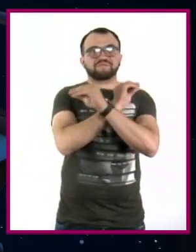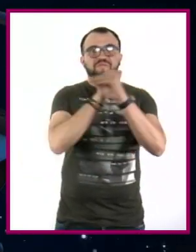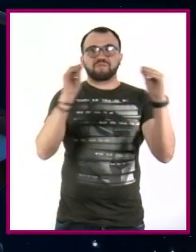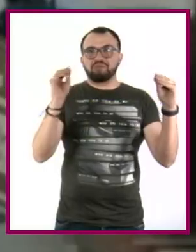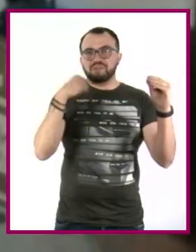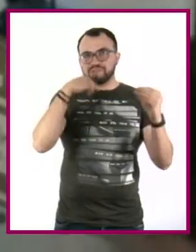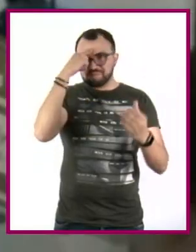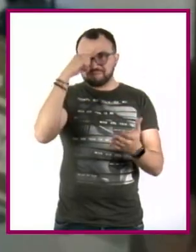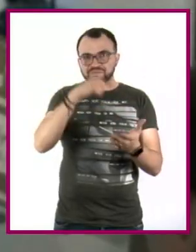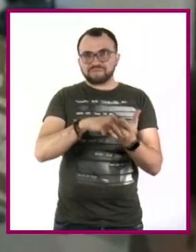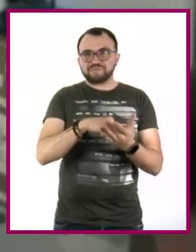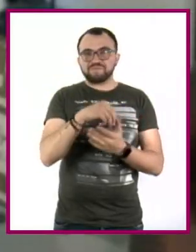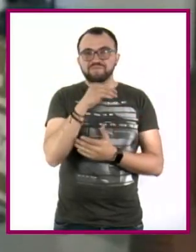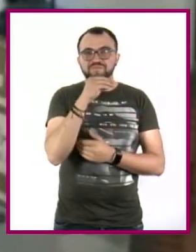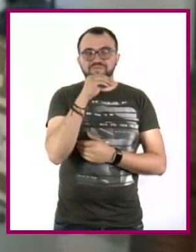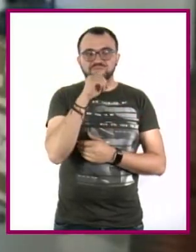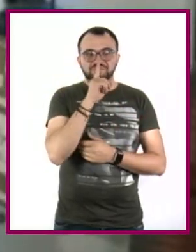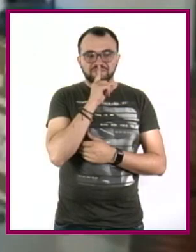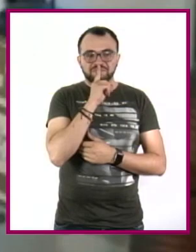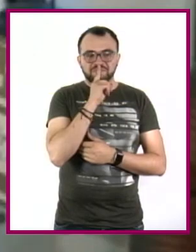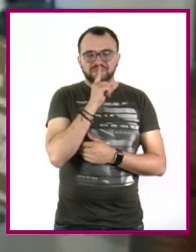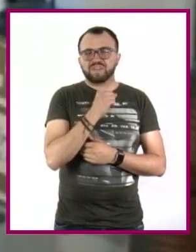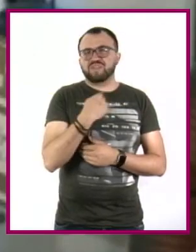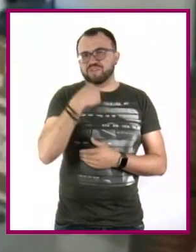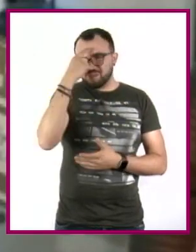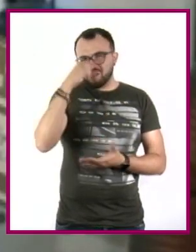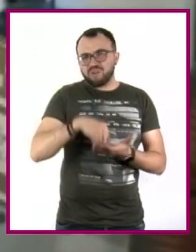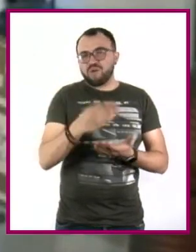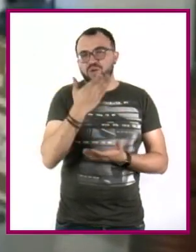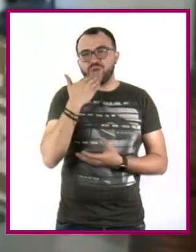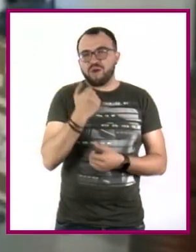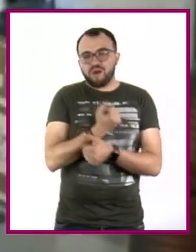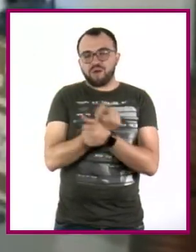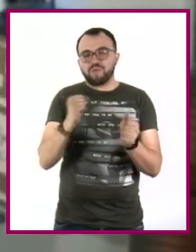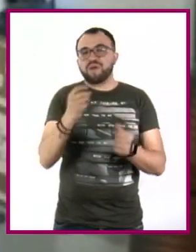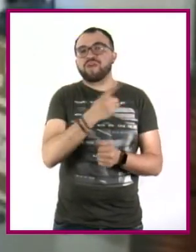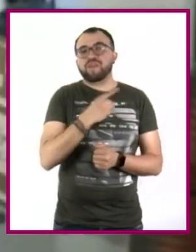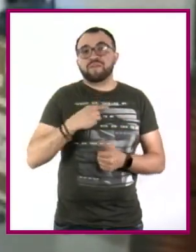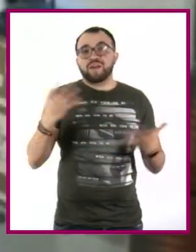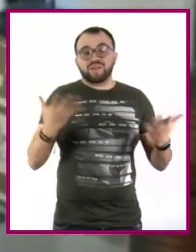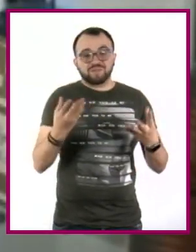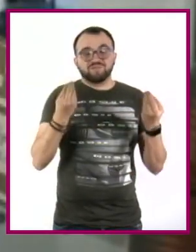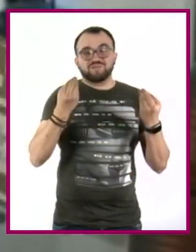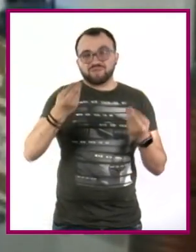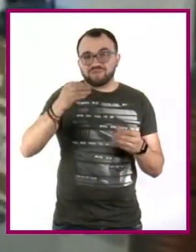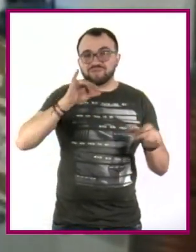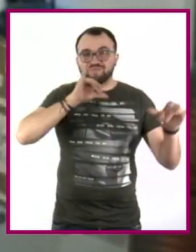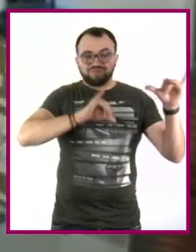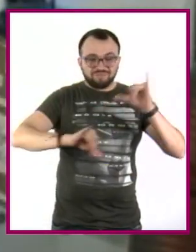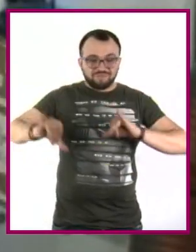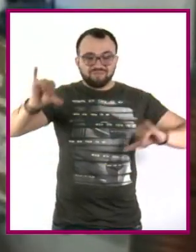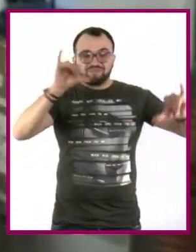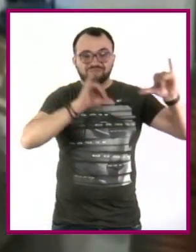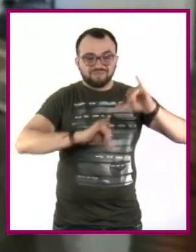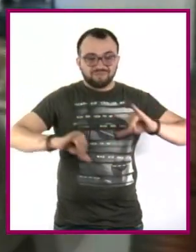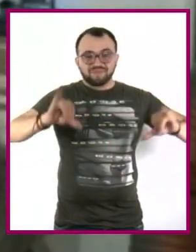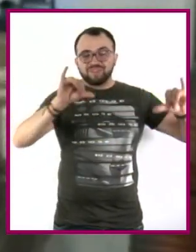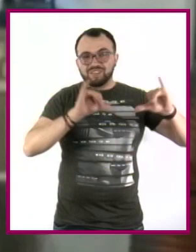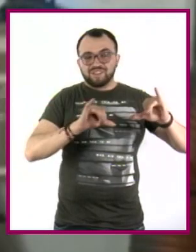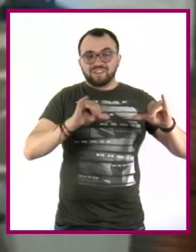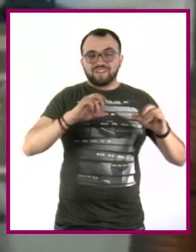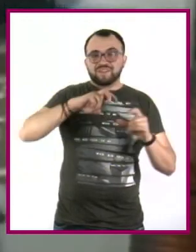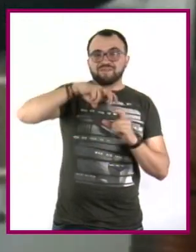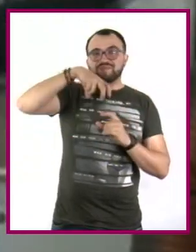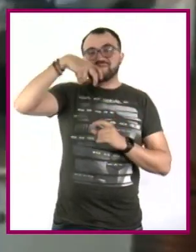alrededor. Igual no creo que tengan tiempo de aburrirse. Tienen que realizar bastantes experimentos en microgravedad y